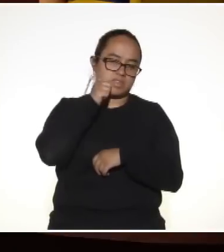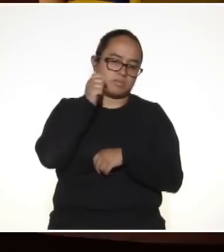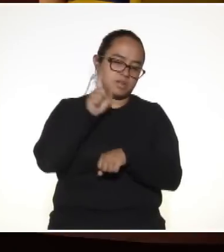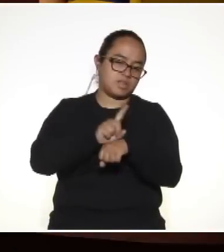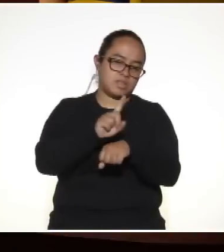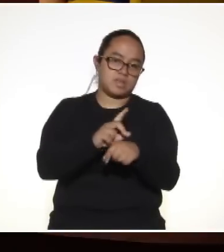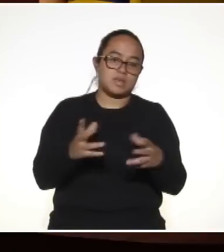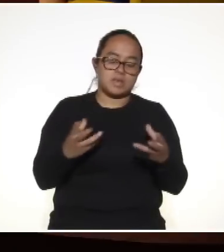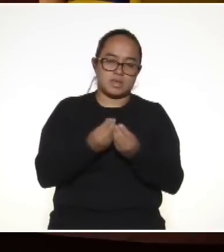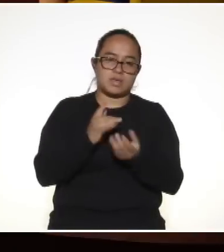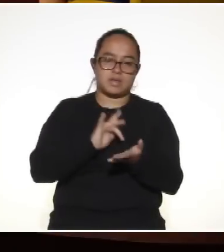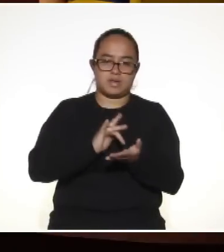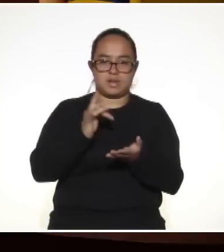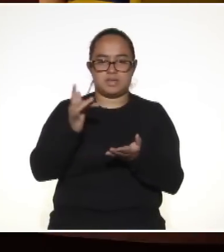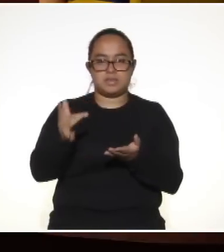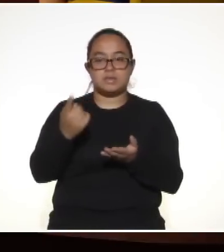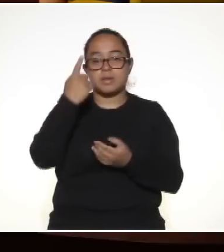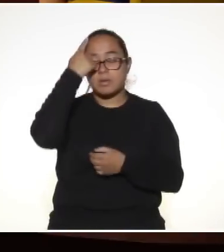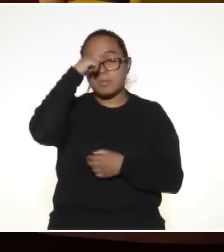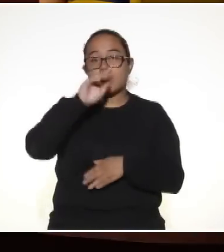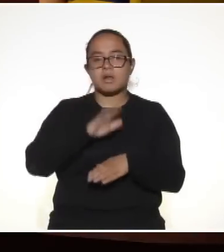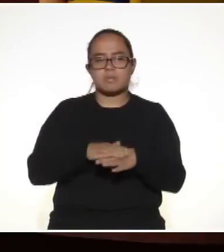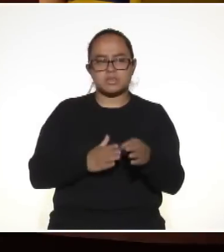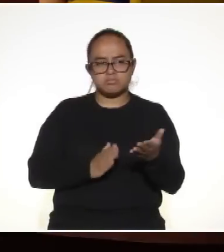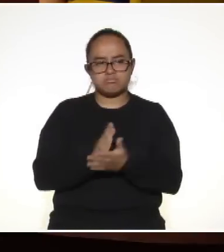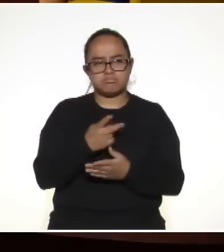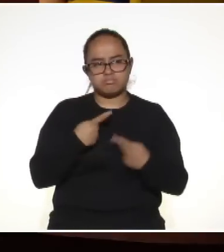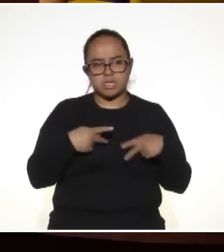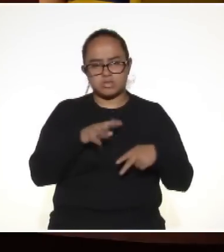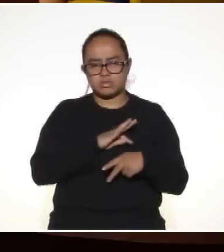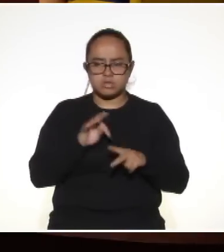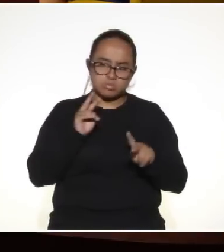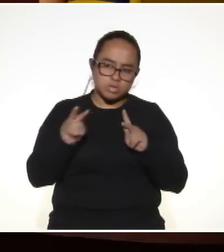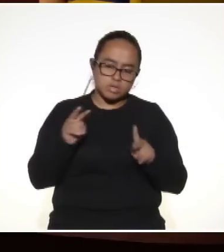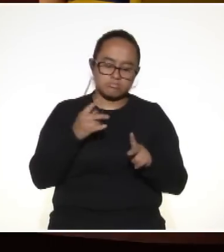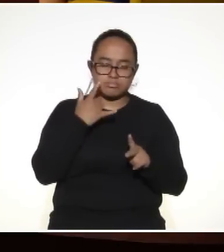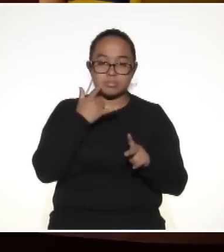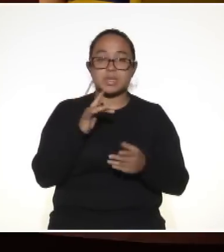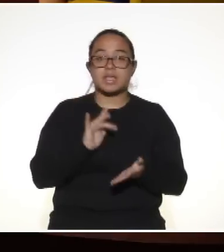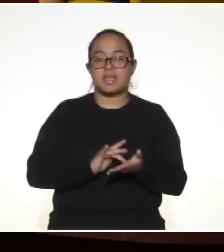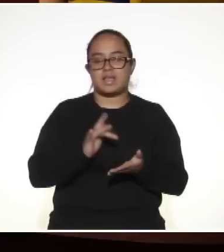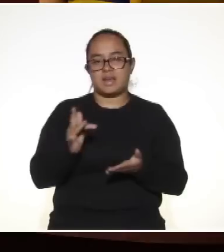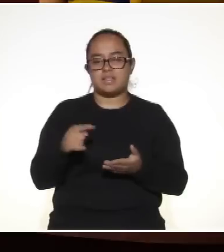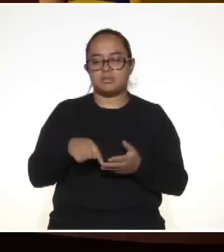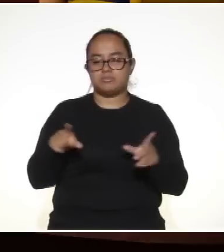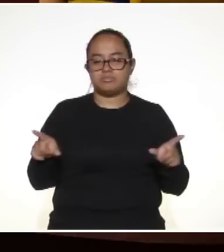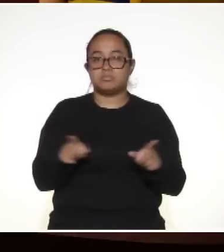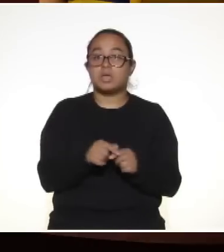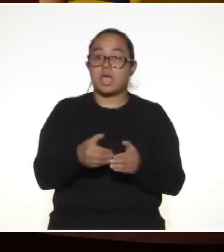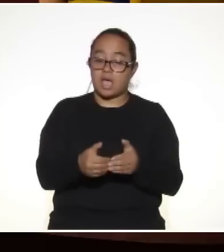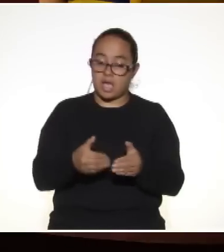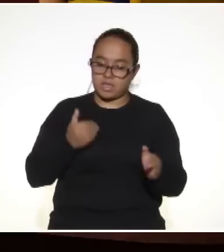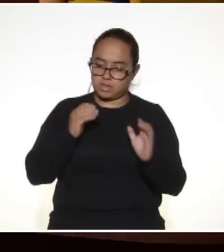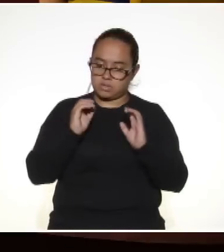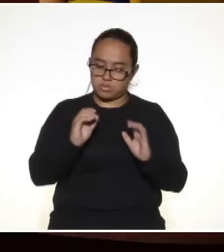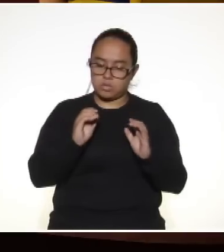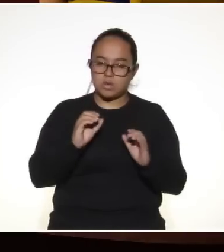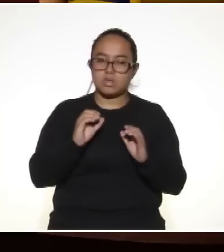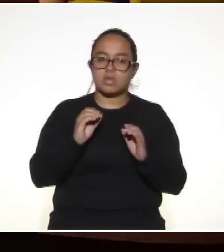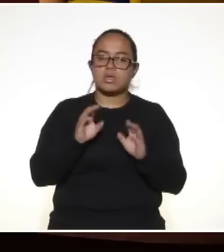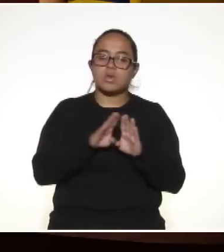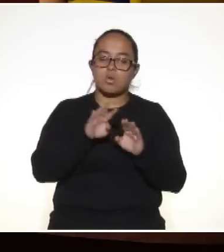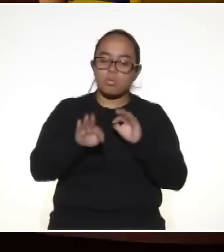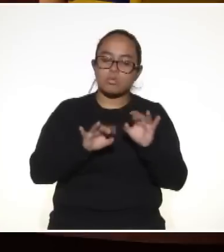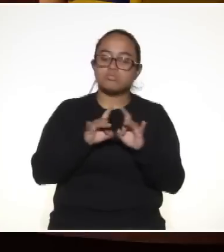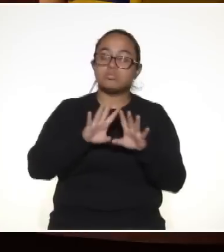los días para hacer esto que sea accesible a más y más personas. Y bueno, pues eso fue todo. Esto fue prevención y